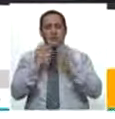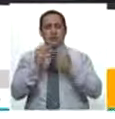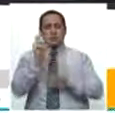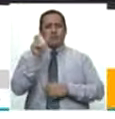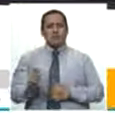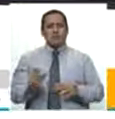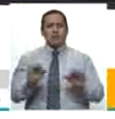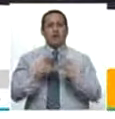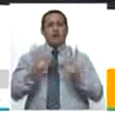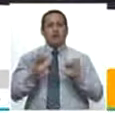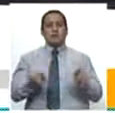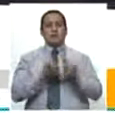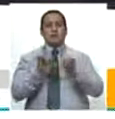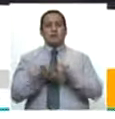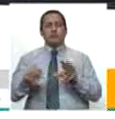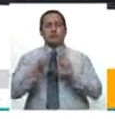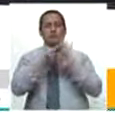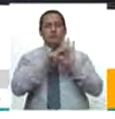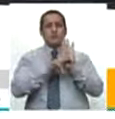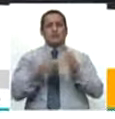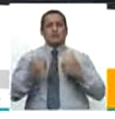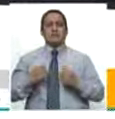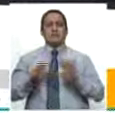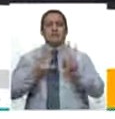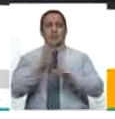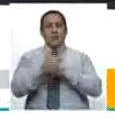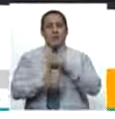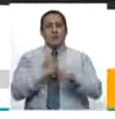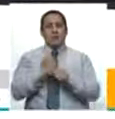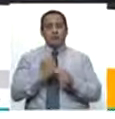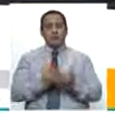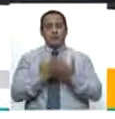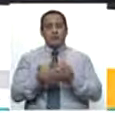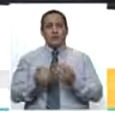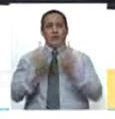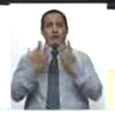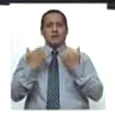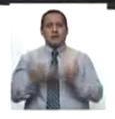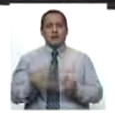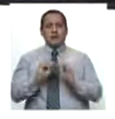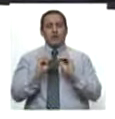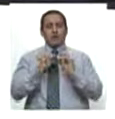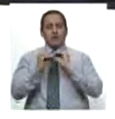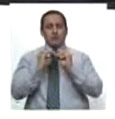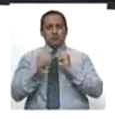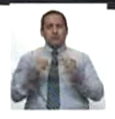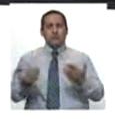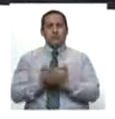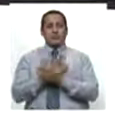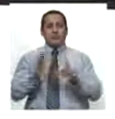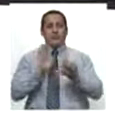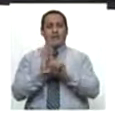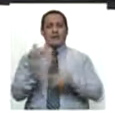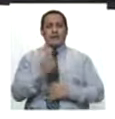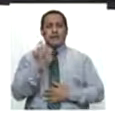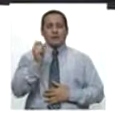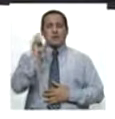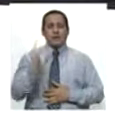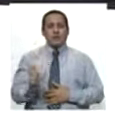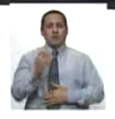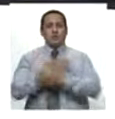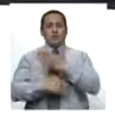discapacidad. Aunque ya existe una anarma ya que tiene ya nueve años de vigencia, ¿no? Y que la reafirma en esta nueva, en esta Ley General